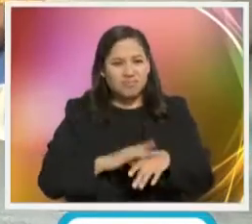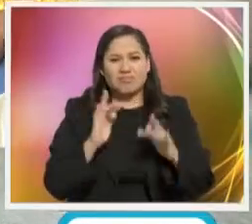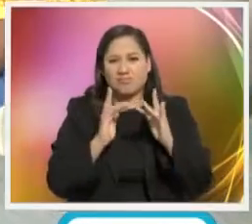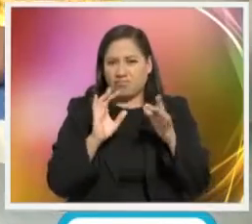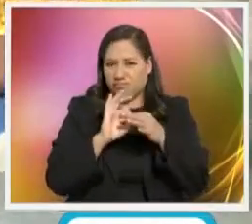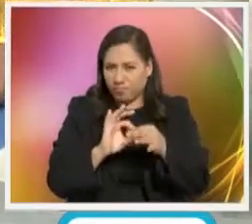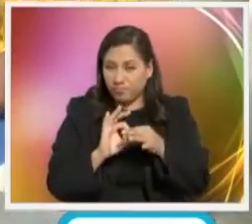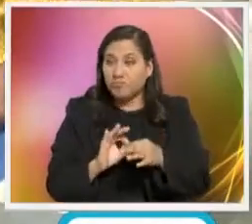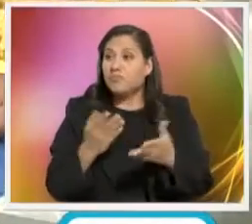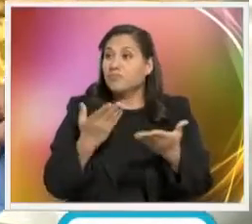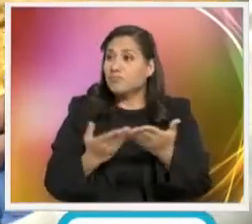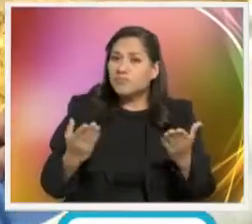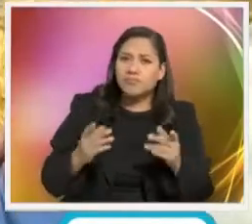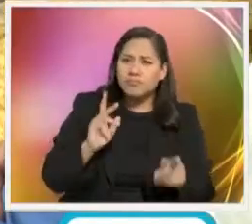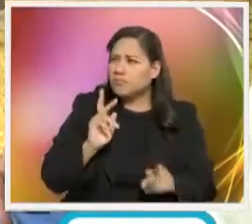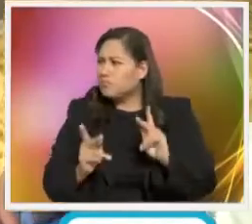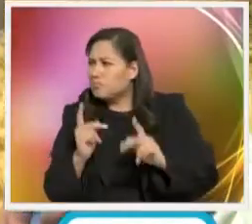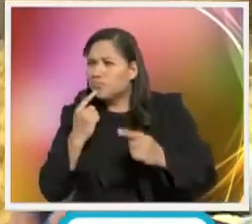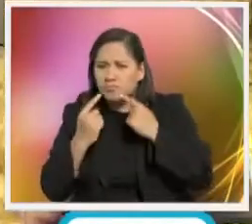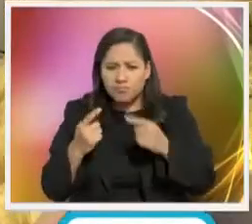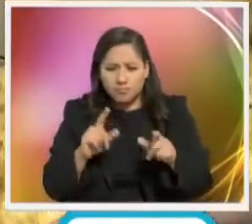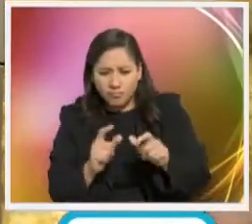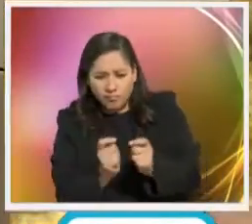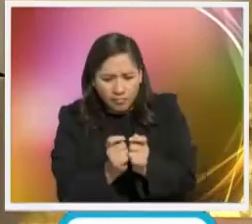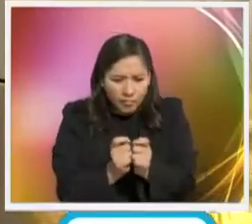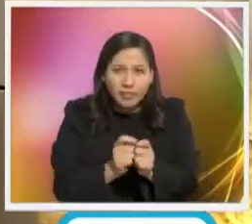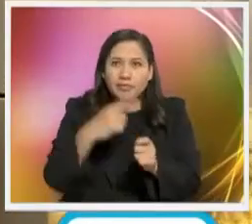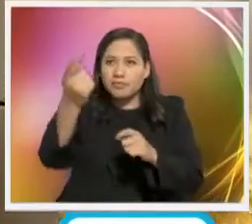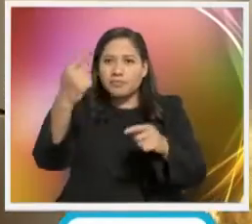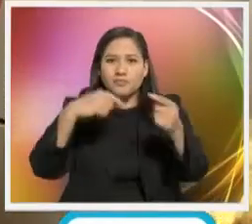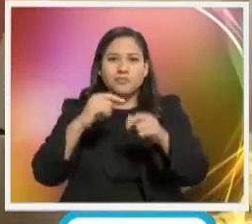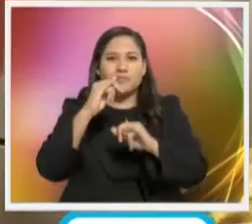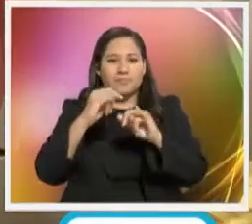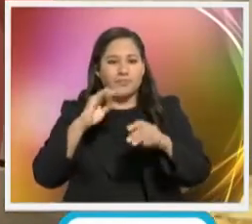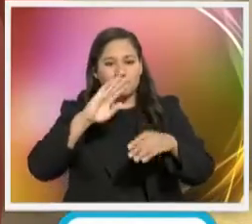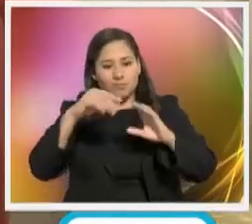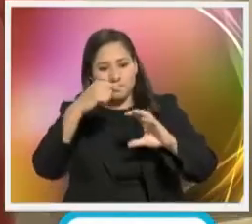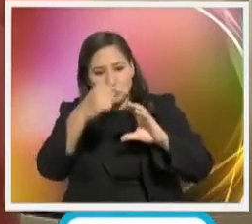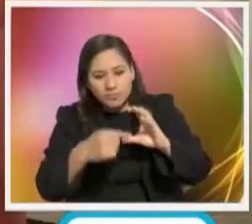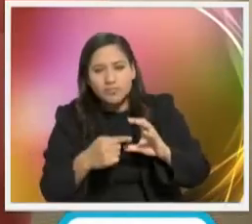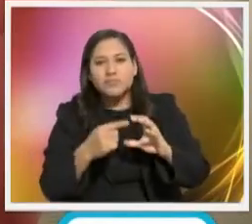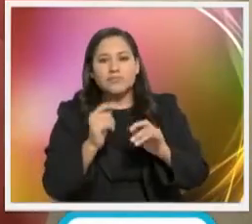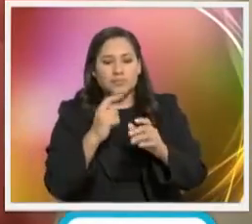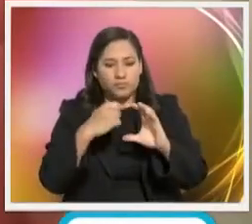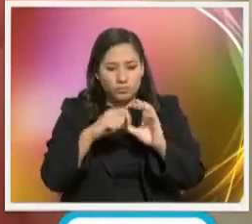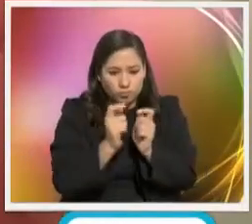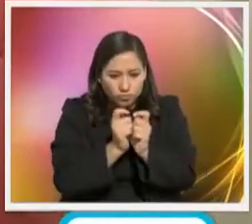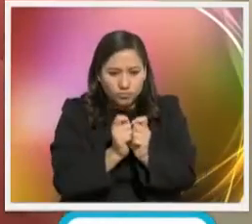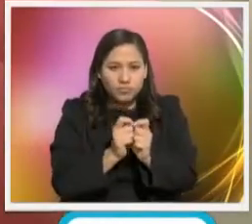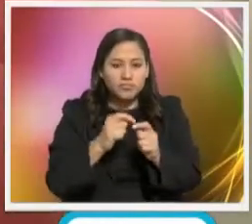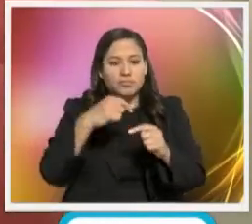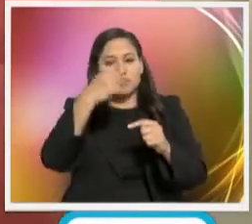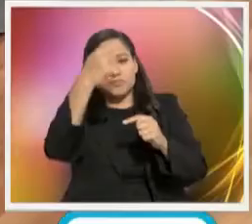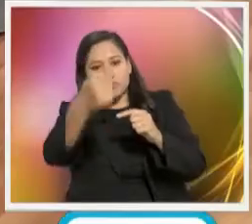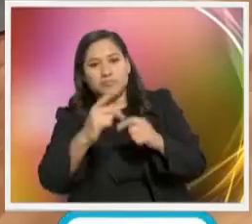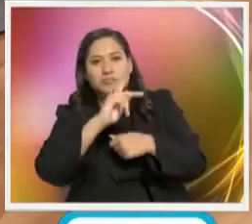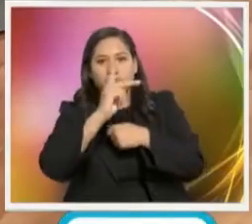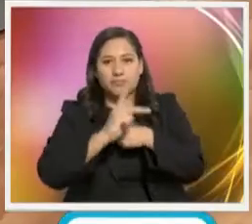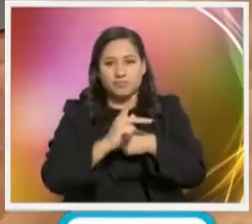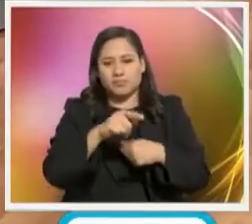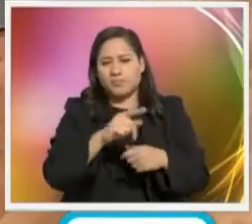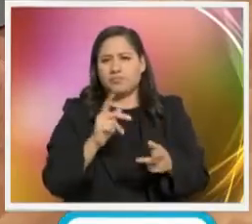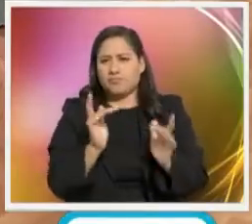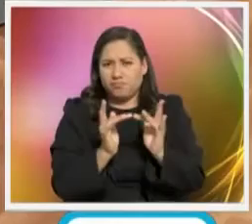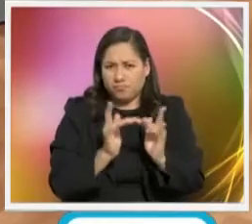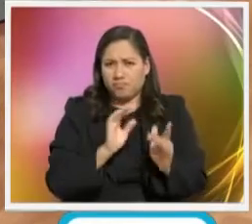pueden hablar unos con otros en todo el mundo, y tienes cuates en Twitter de Malasia y demás. Y es raro porque dentro